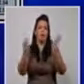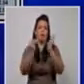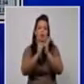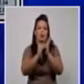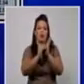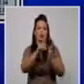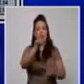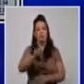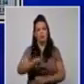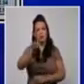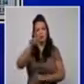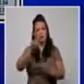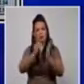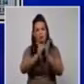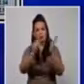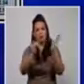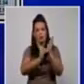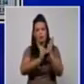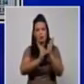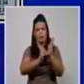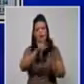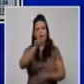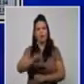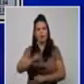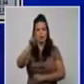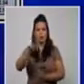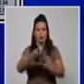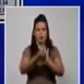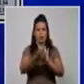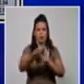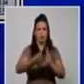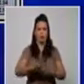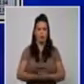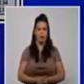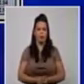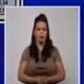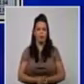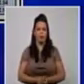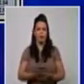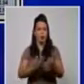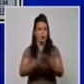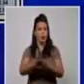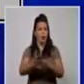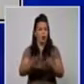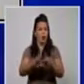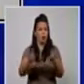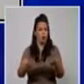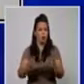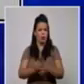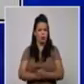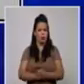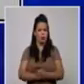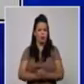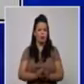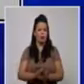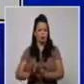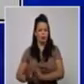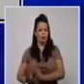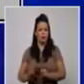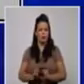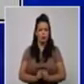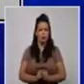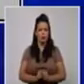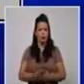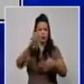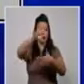confirmados, y cómo esto se ha ido incrementando. Y en la región de las Américas, pues indiscutiblemente